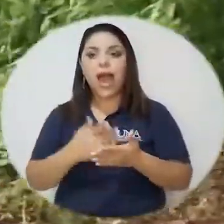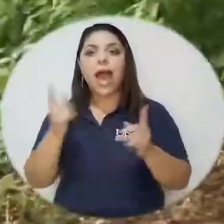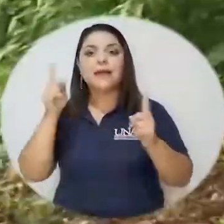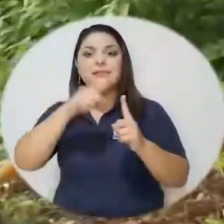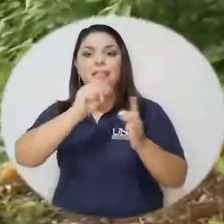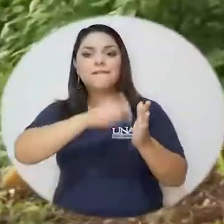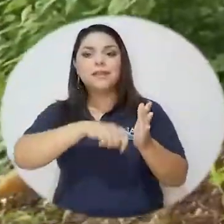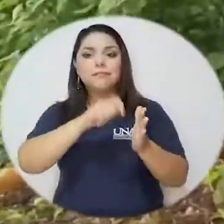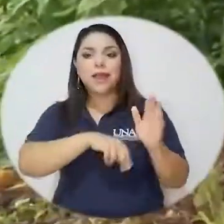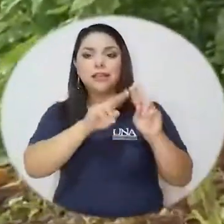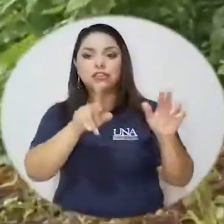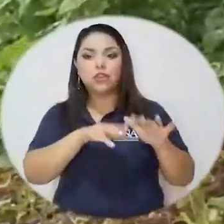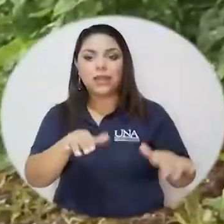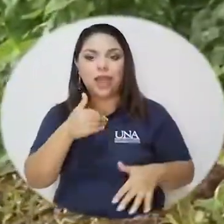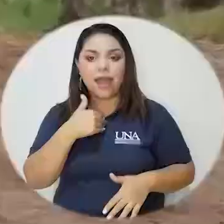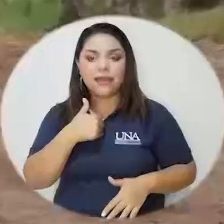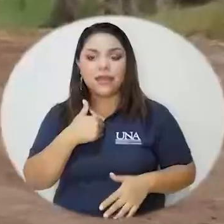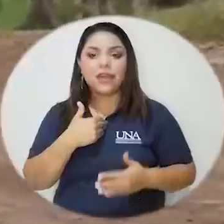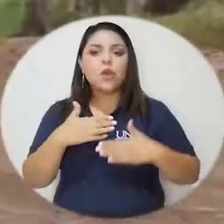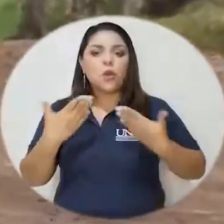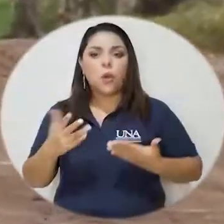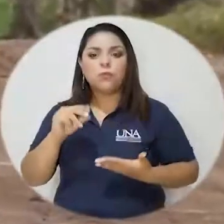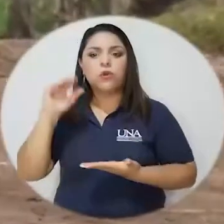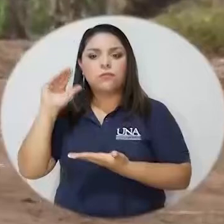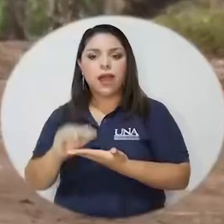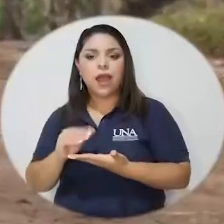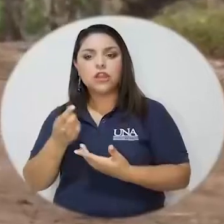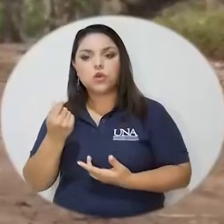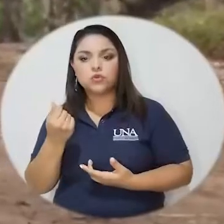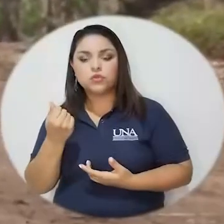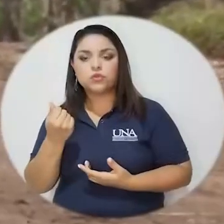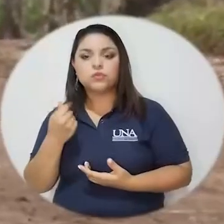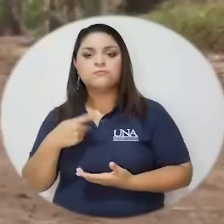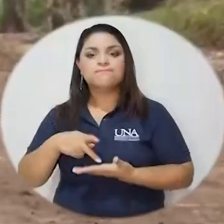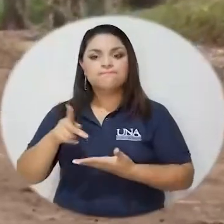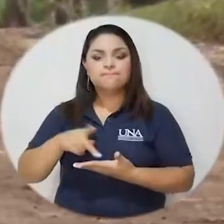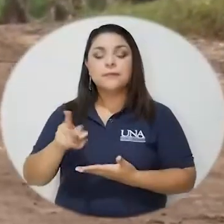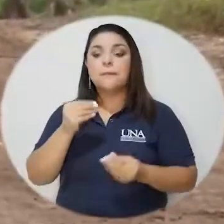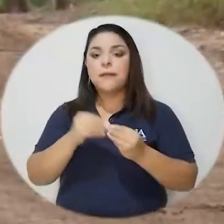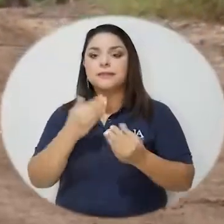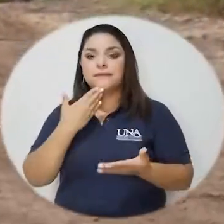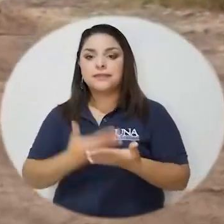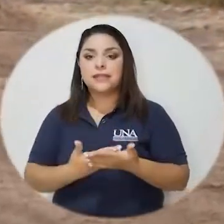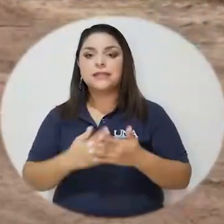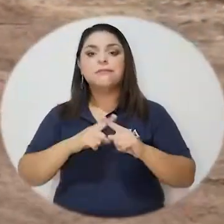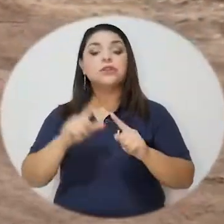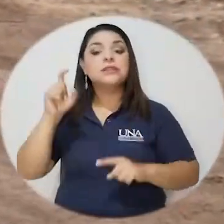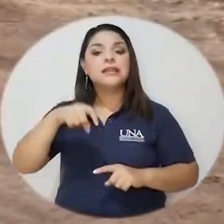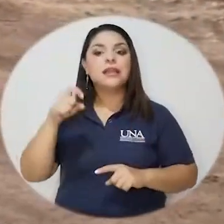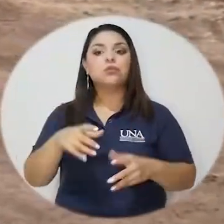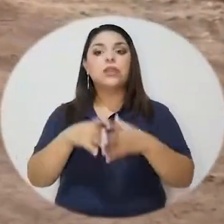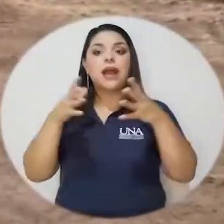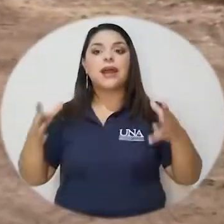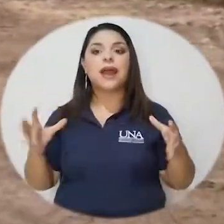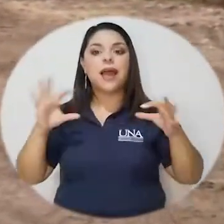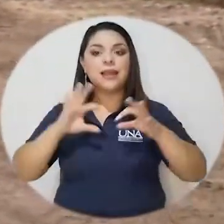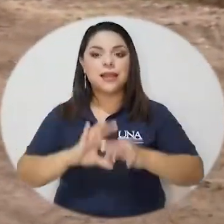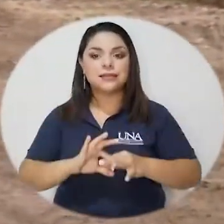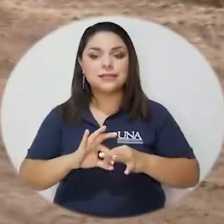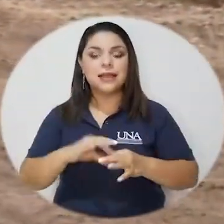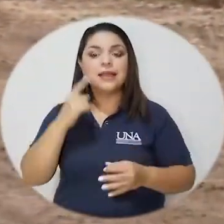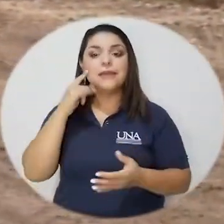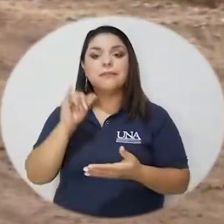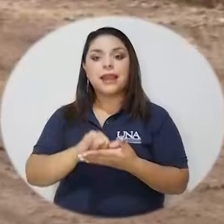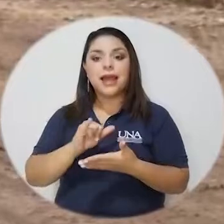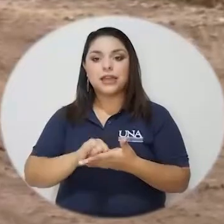todo, hasta firma electrónica tenemos, entonces, ¿cómo no bajar costos y hacernos más eficientes? Pero necesitamos hacer una gran alianza, o sea,